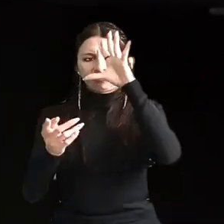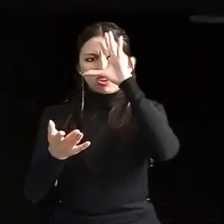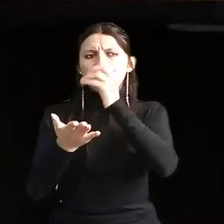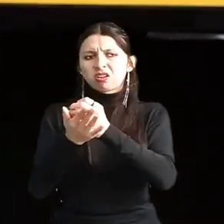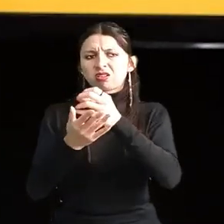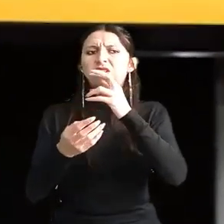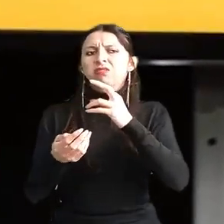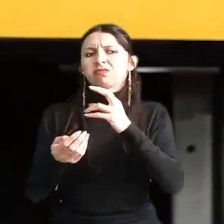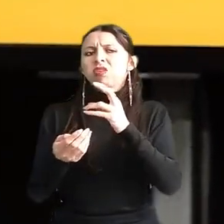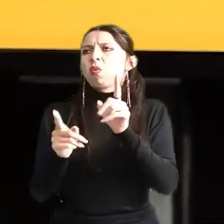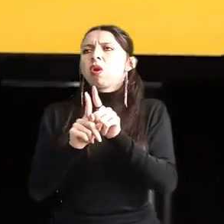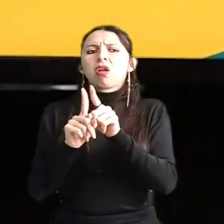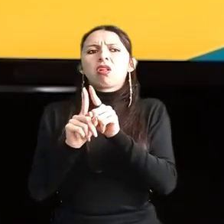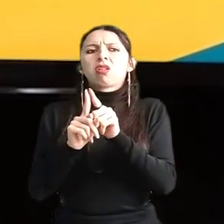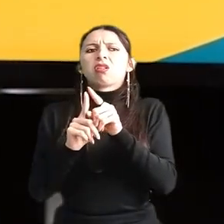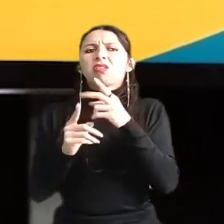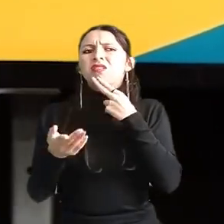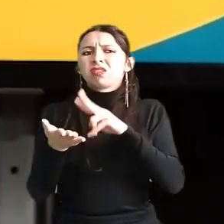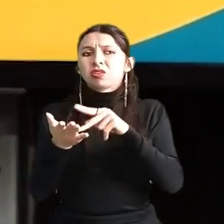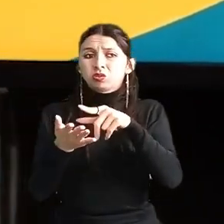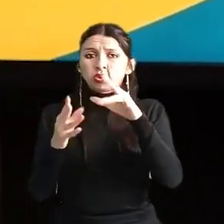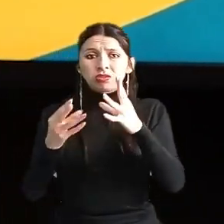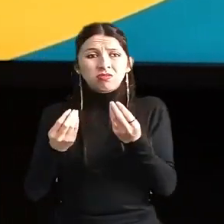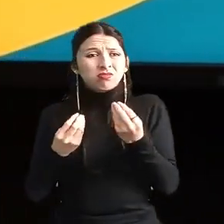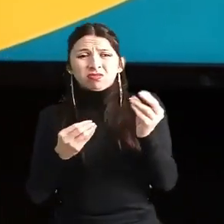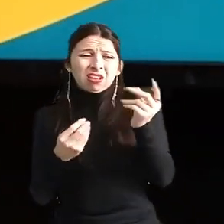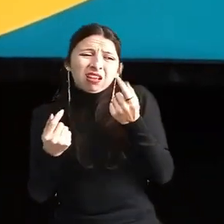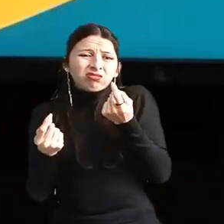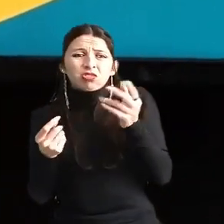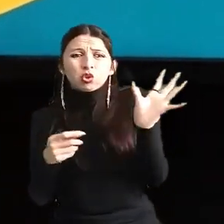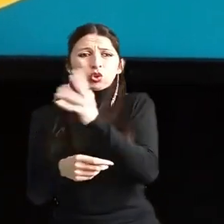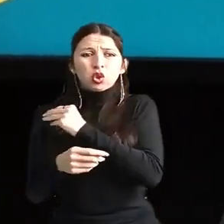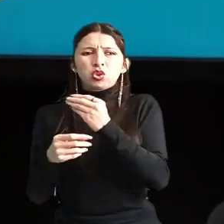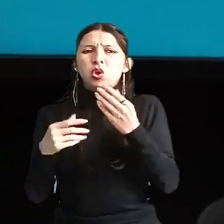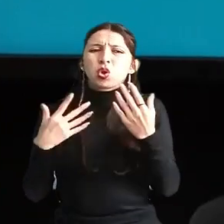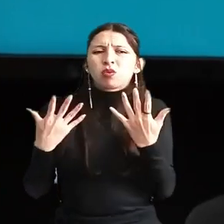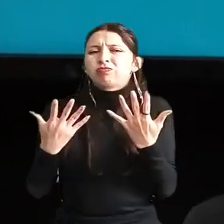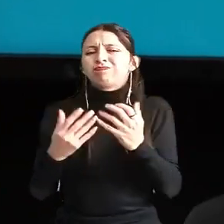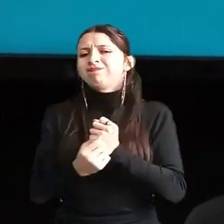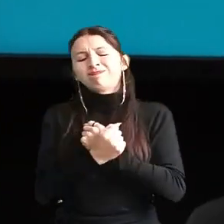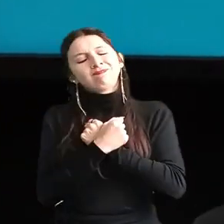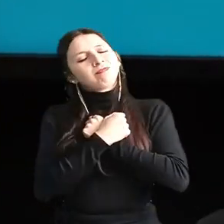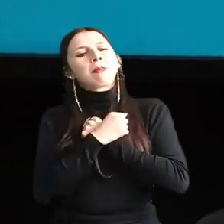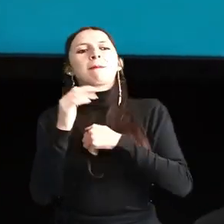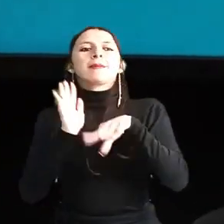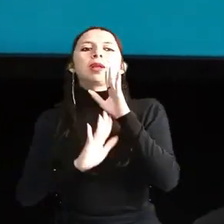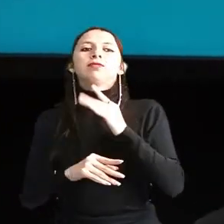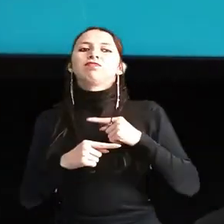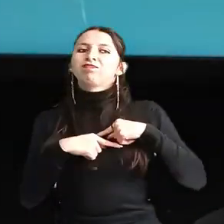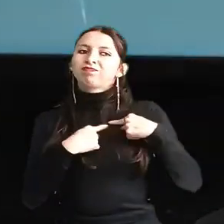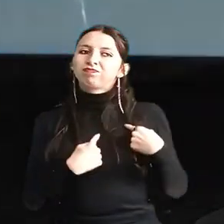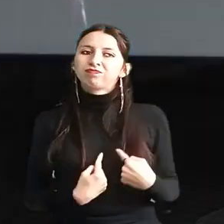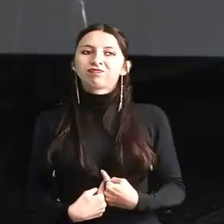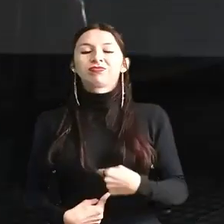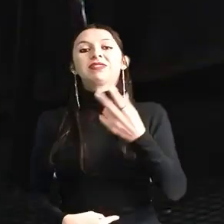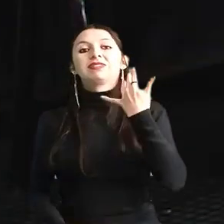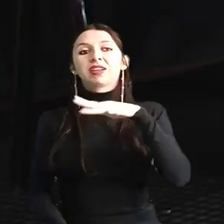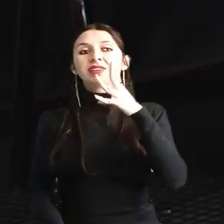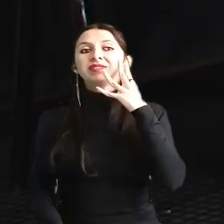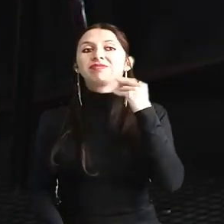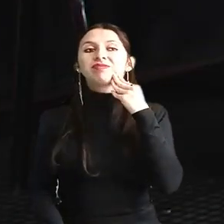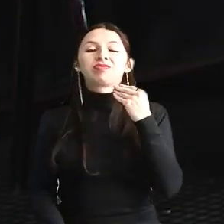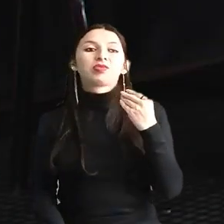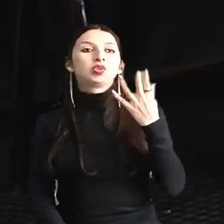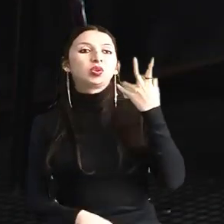permitido que la revista se mantenga y tenga reconocimiento a nivel nacional e internacional sin embargo Pues con esta experiencia